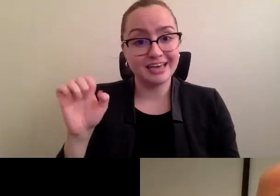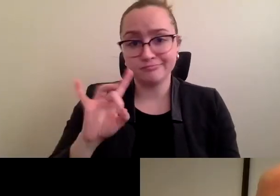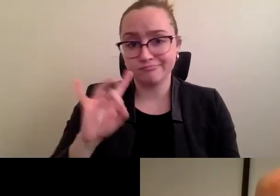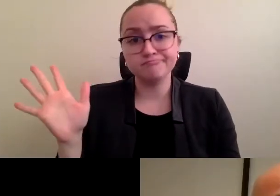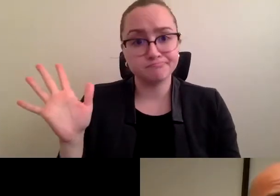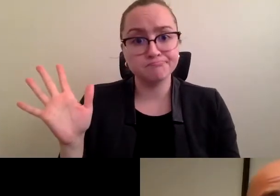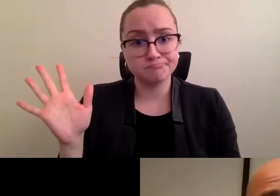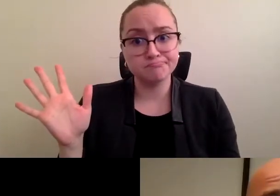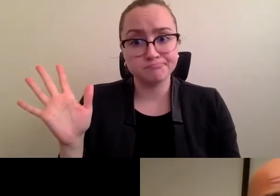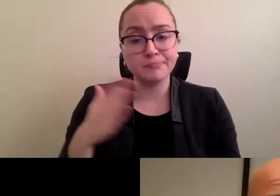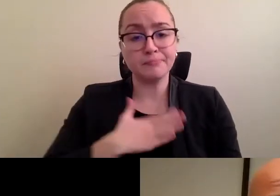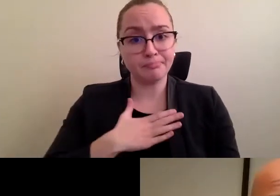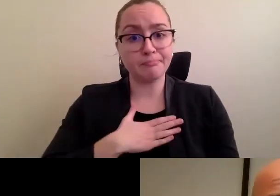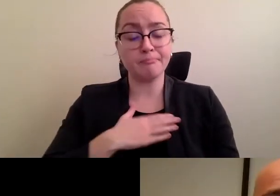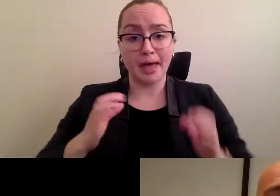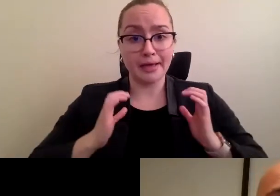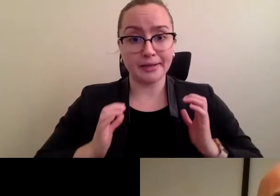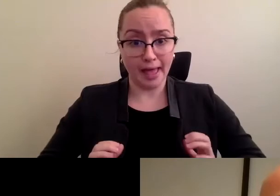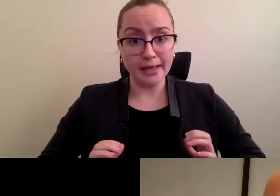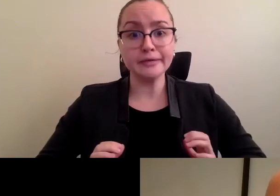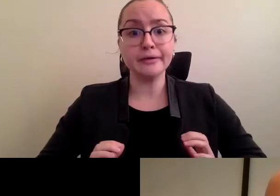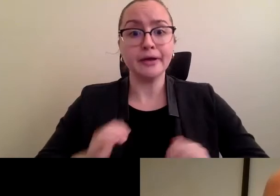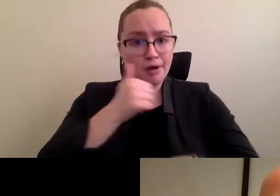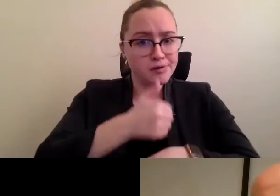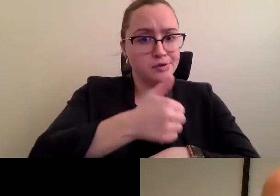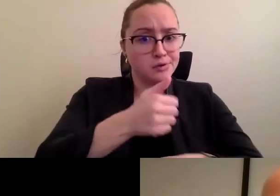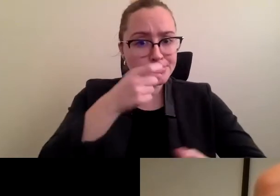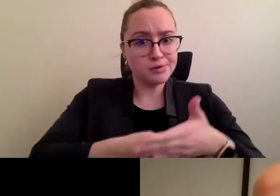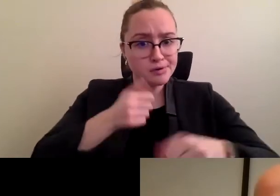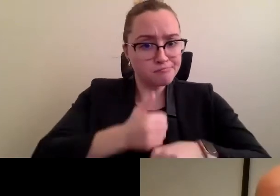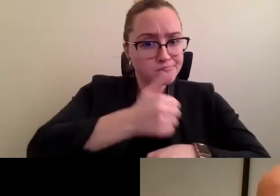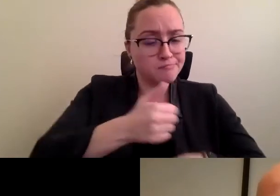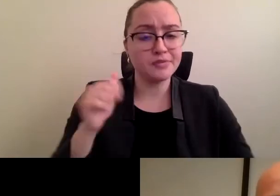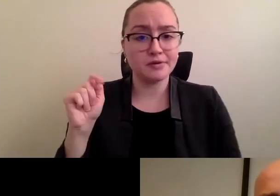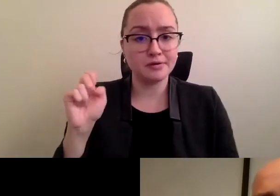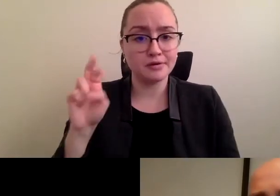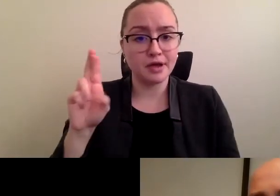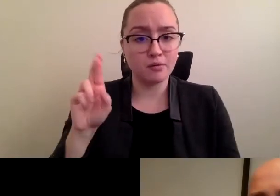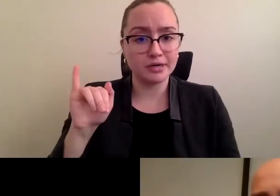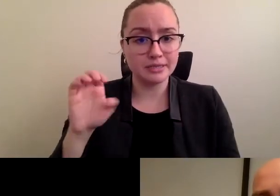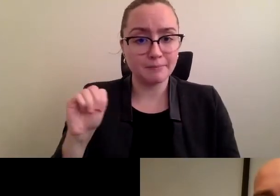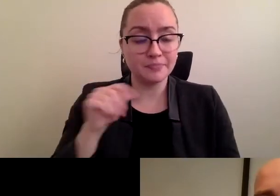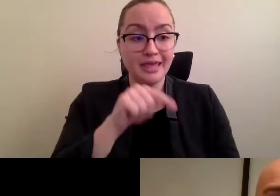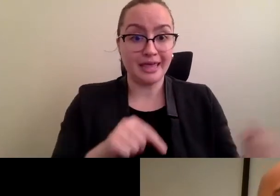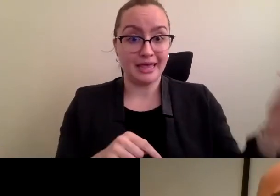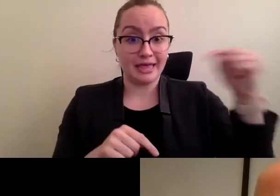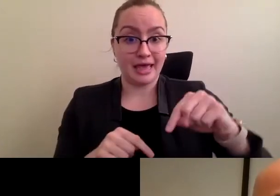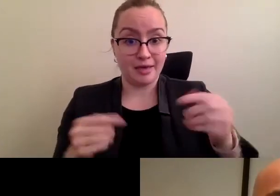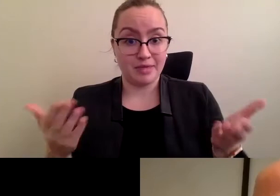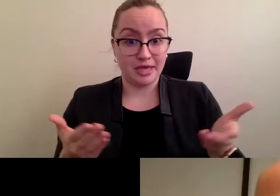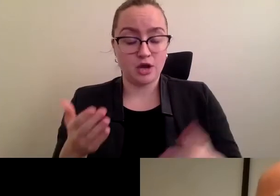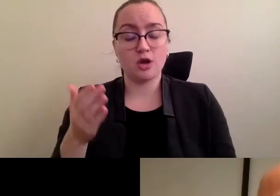un caso muy, muy loco. Mi cliente fue acusado por terrorismo. Él entró en